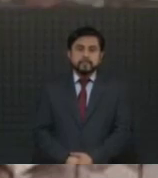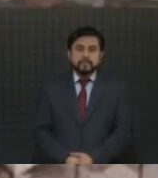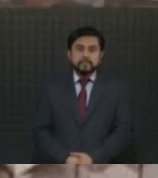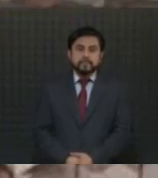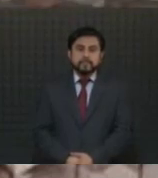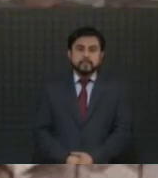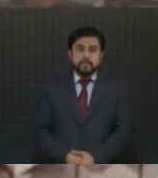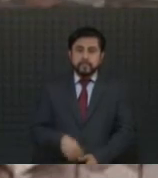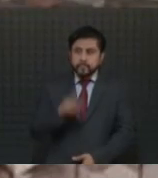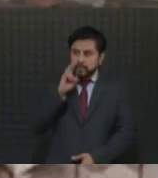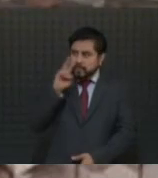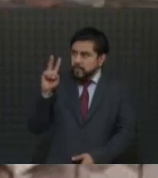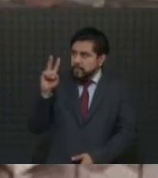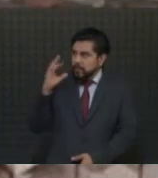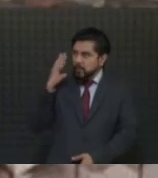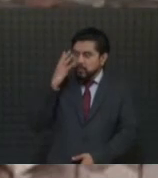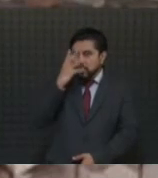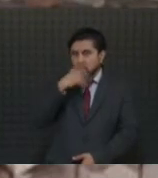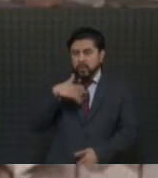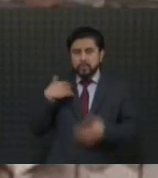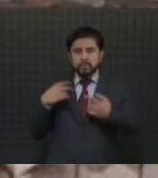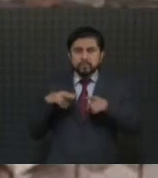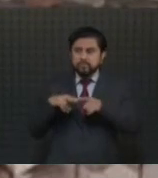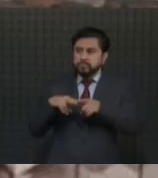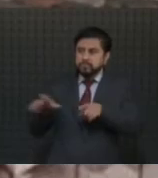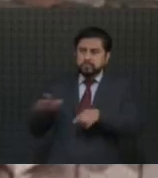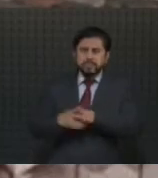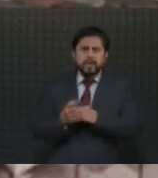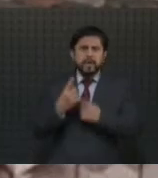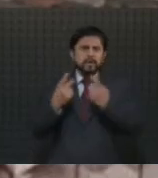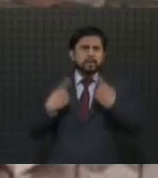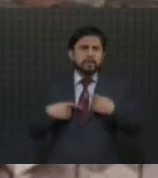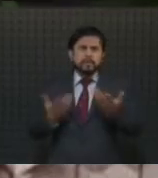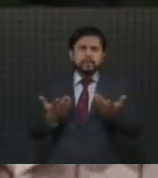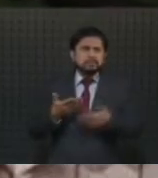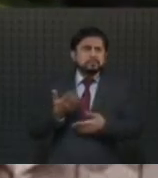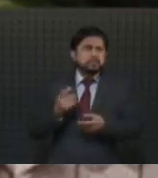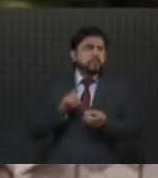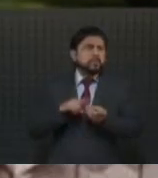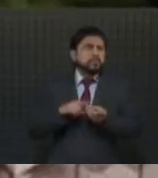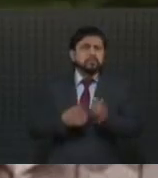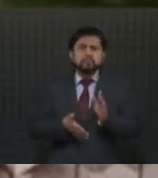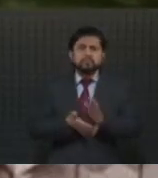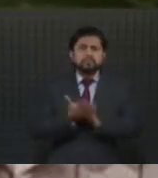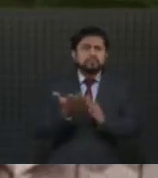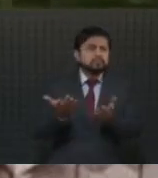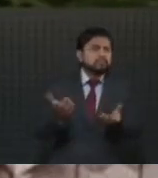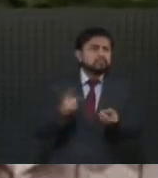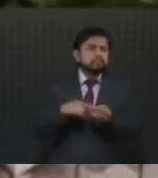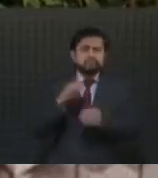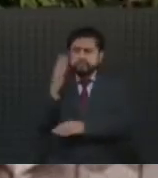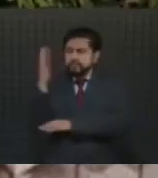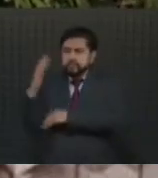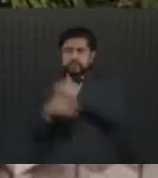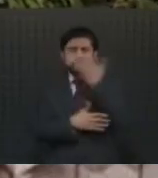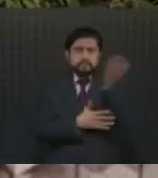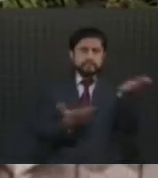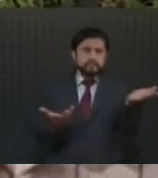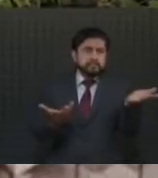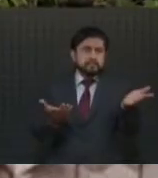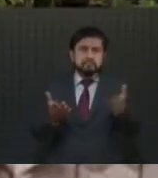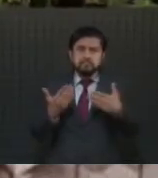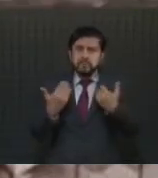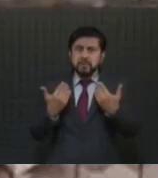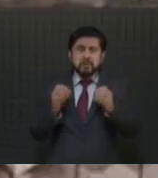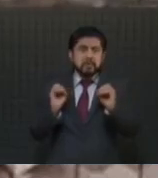Está hermoso porque mucha gente de aquí no sabíamos ni a dónde irnos a meter un ratito a las zonas verdes. Y pues ahorita